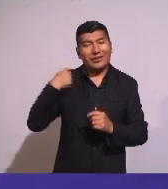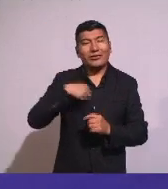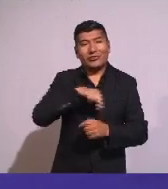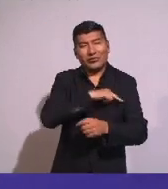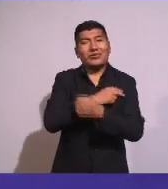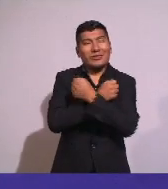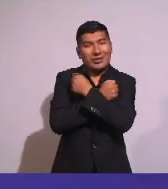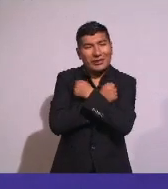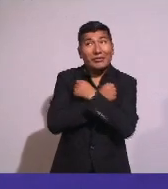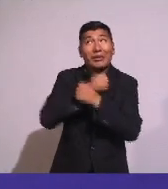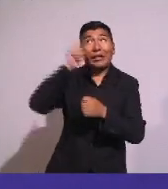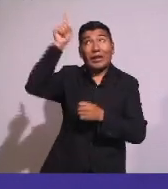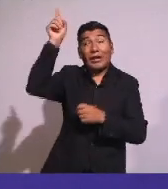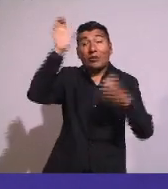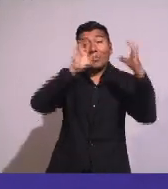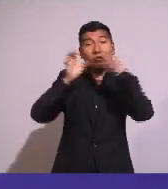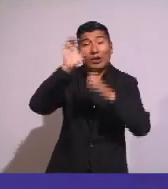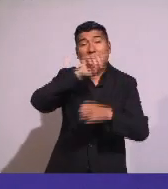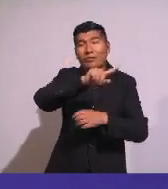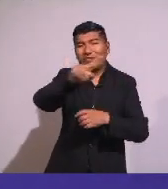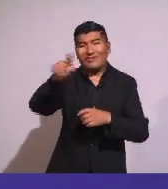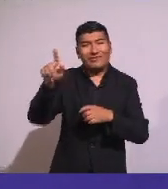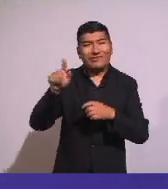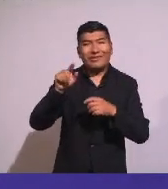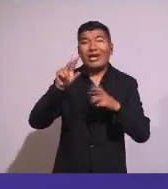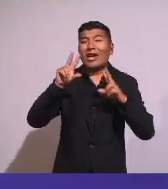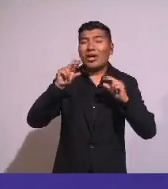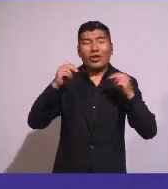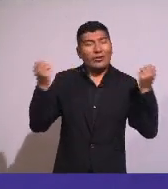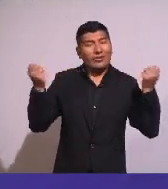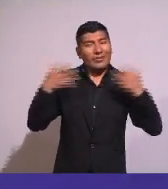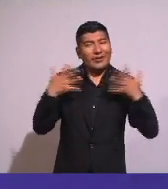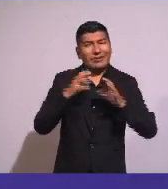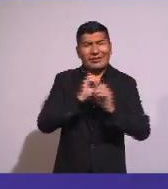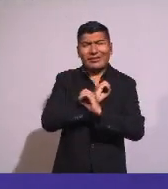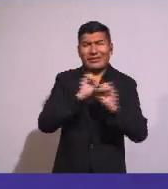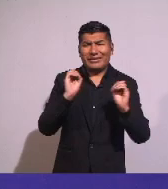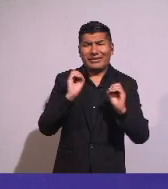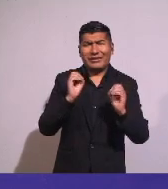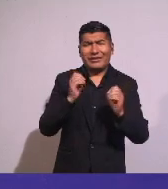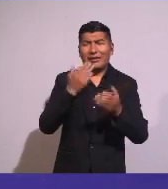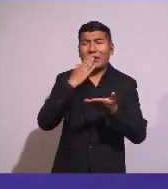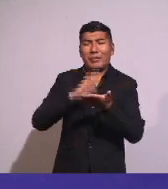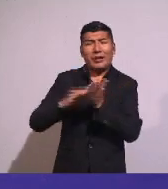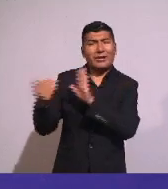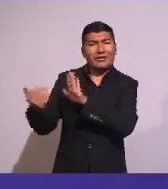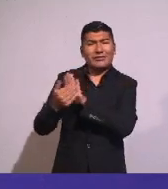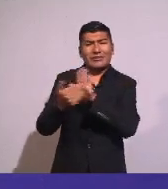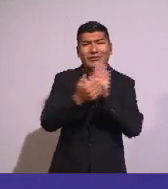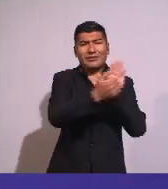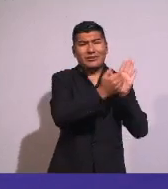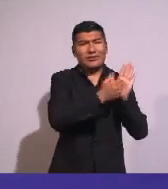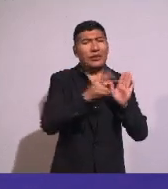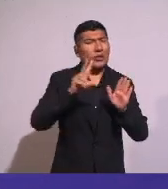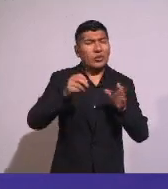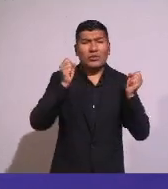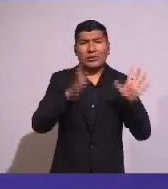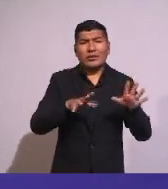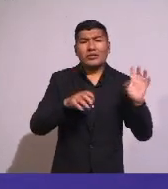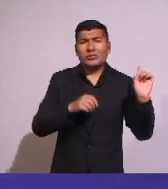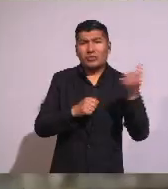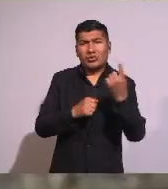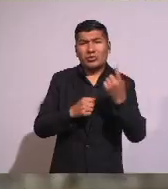nos busca no tenemos que temer ningún mal no estamos abandonados